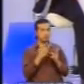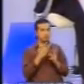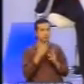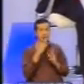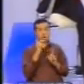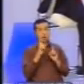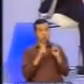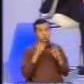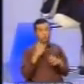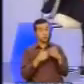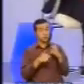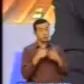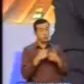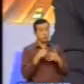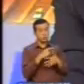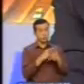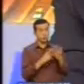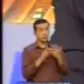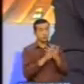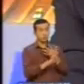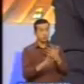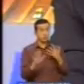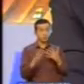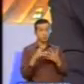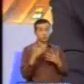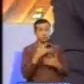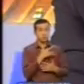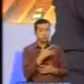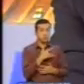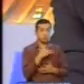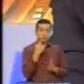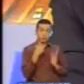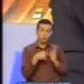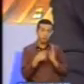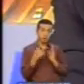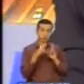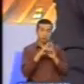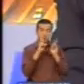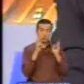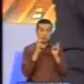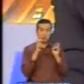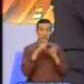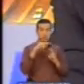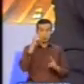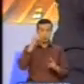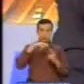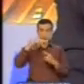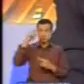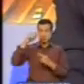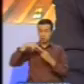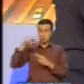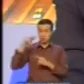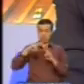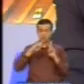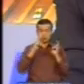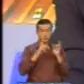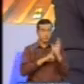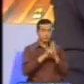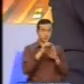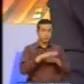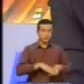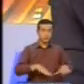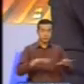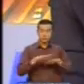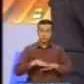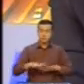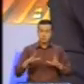líneas sensibles en las cuales ustedes han sido muy tímidos. Ejemplo, el tema de la regionalización. En cuanto a desarrollo local y